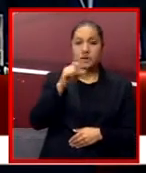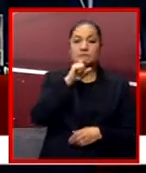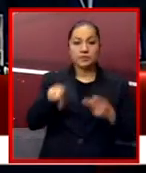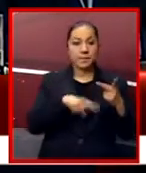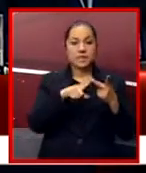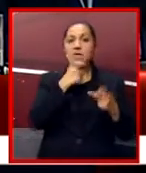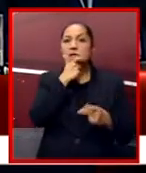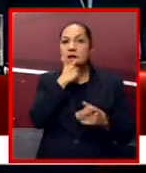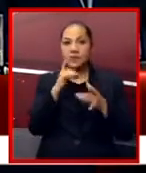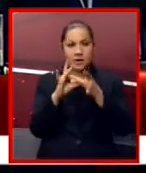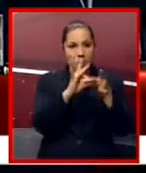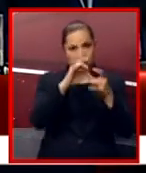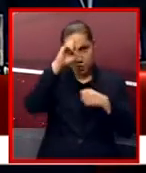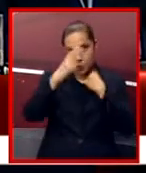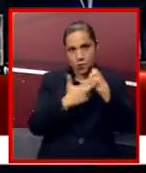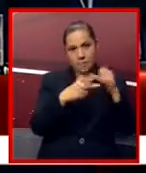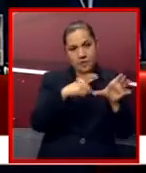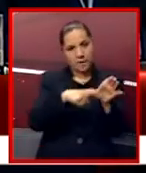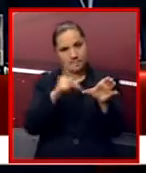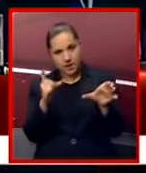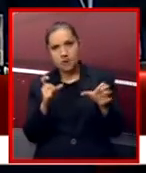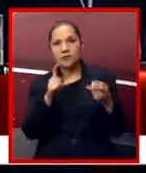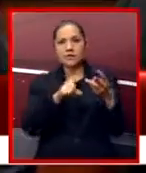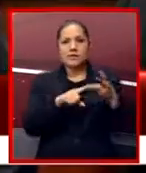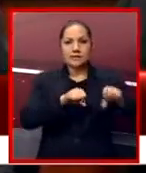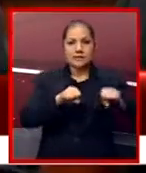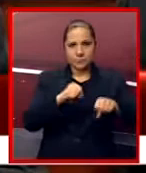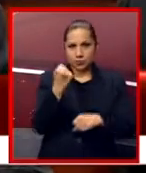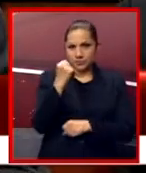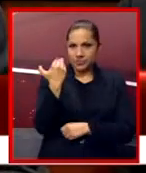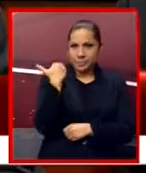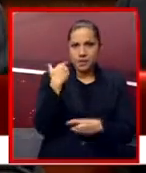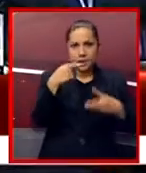Brexit, así como los efectos tras los sismos de septiembre.